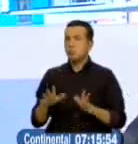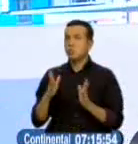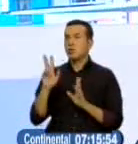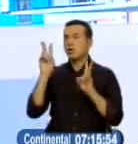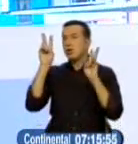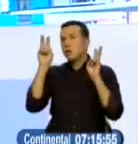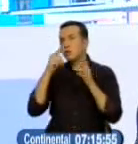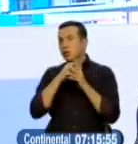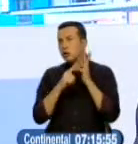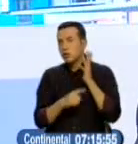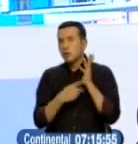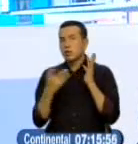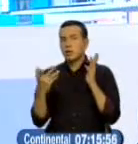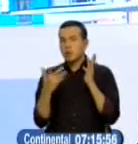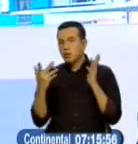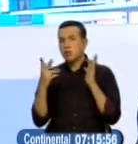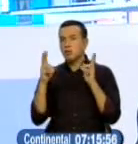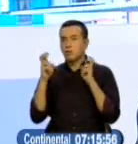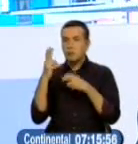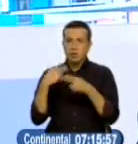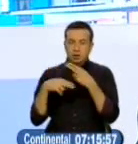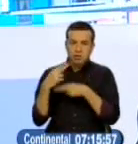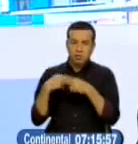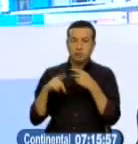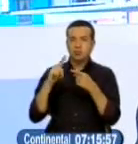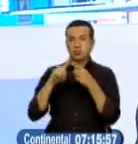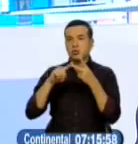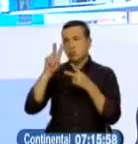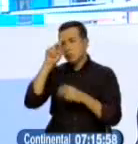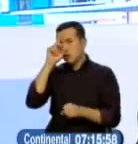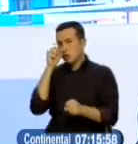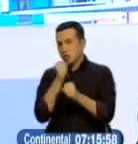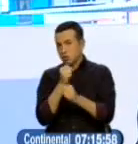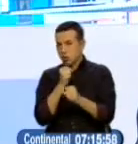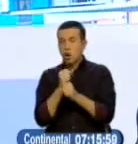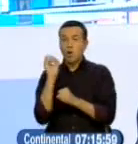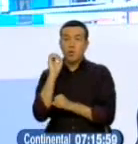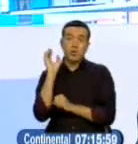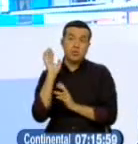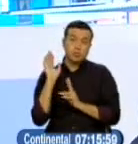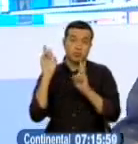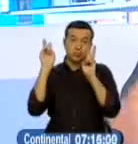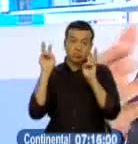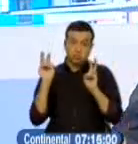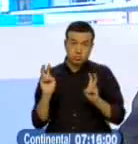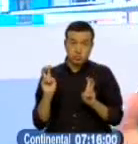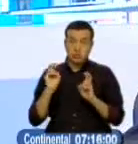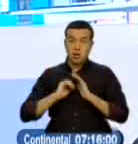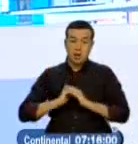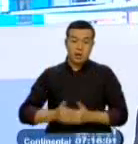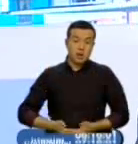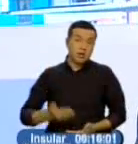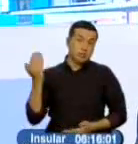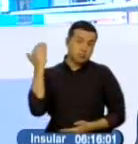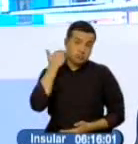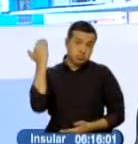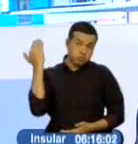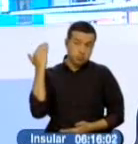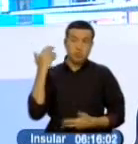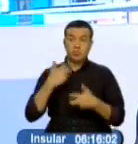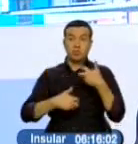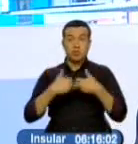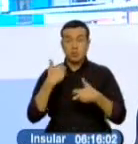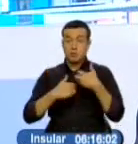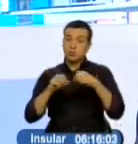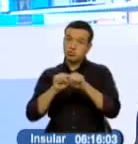aspectos de mercado de trabajo, de aspectos laborales, obedece a aspectos de embarazos adolescentes, a